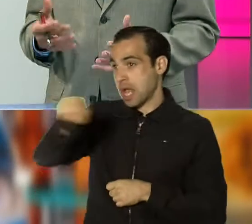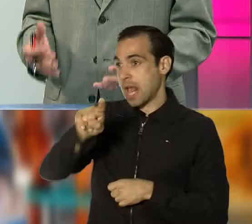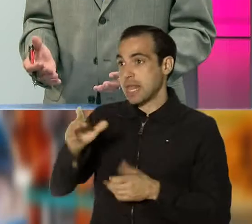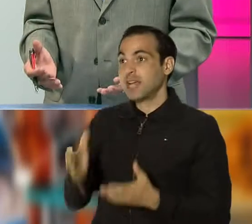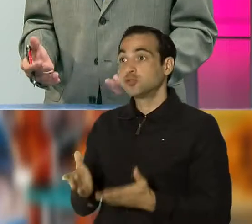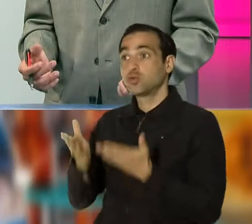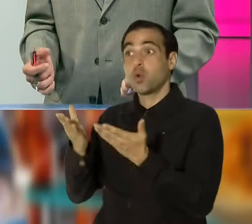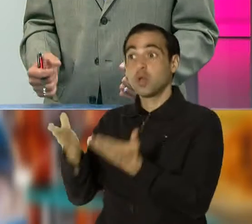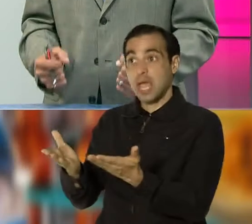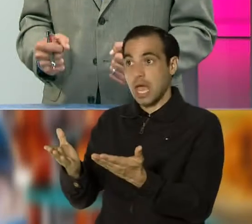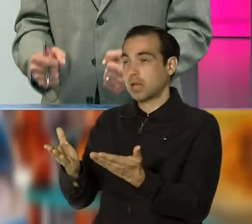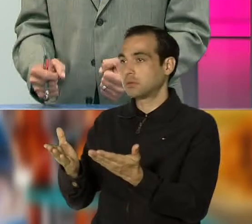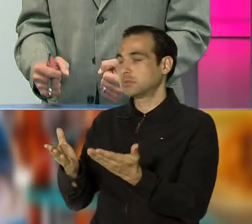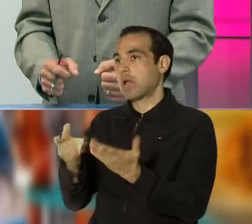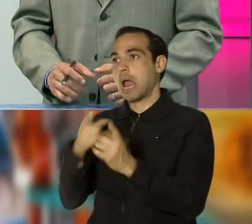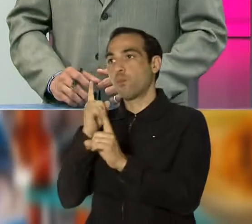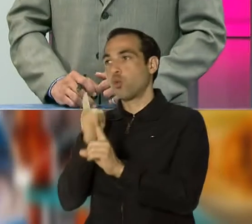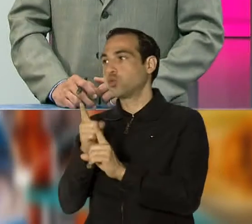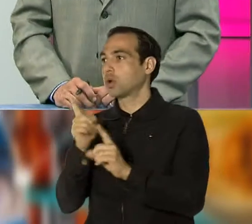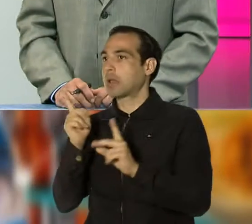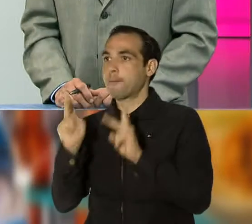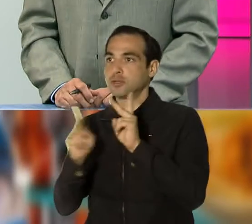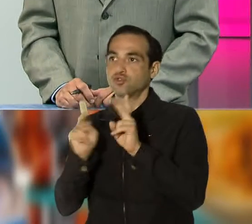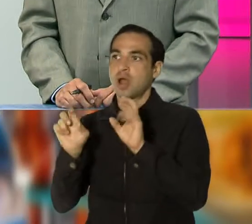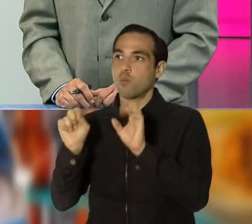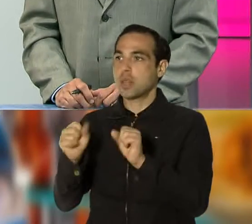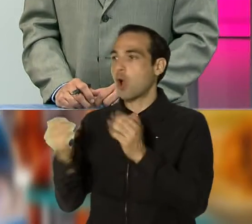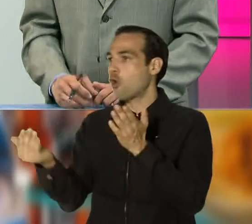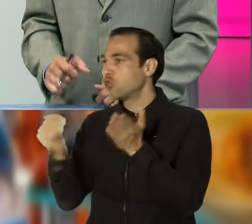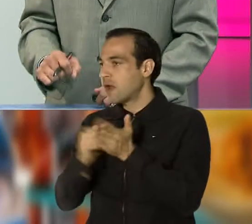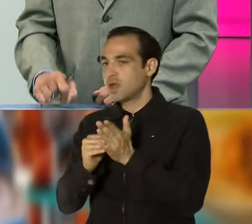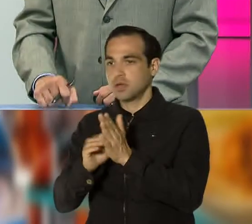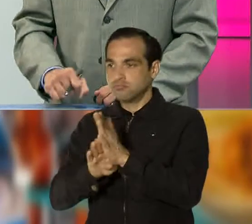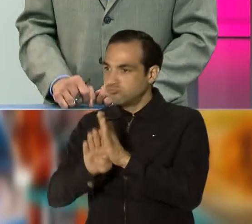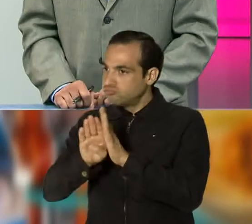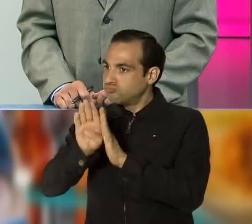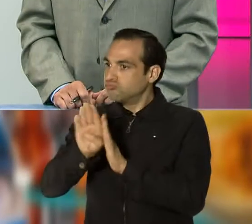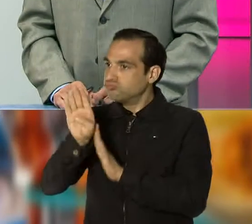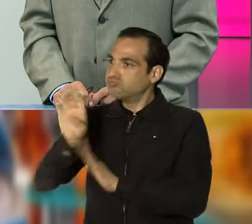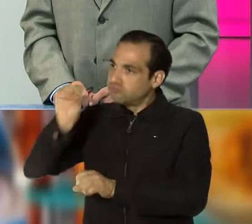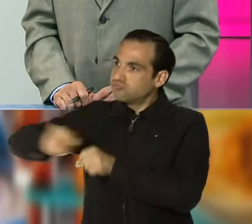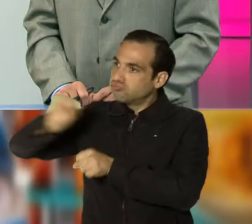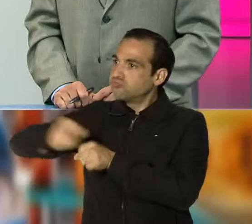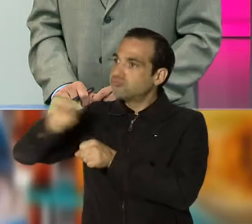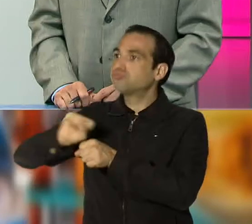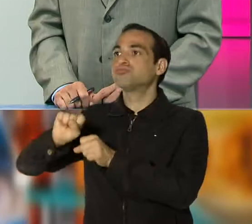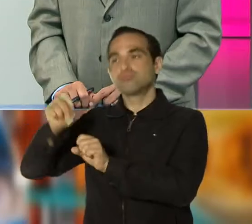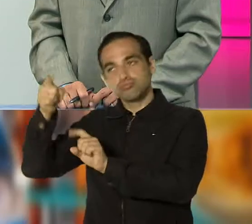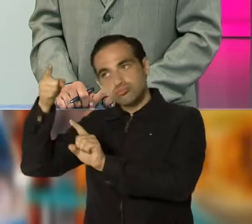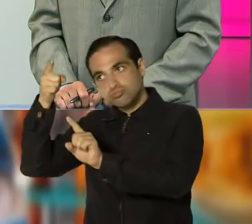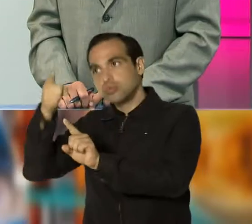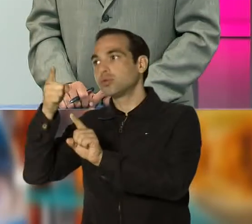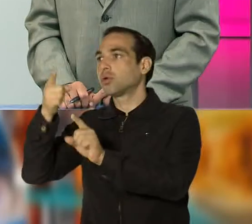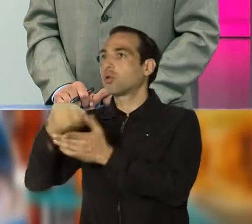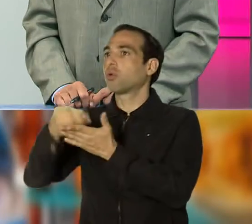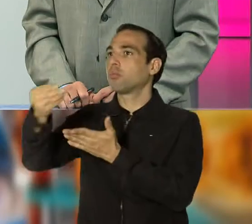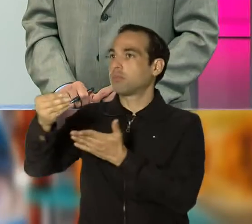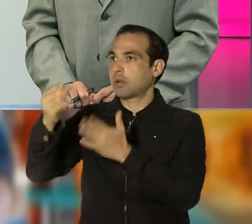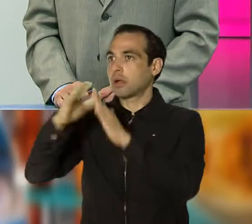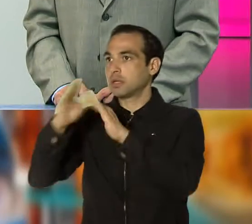sea atractivo el que la persona vuelva otra vez a echar hacia adelante metiendo mano en el trabajo? Si los beneficios van a